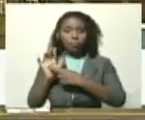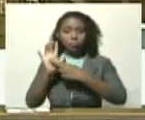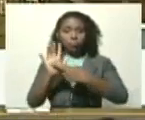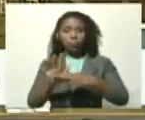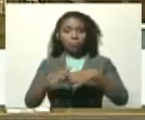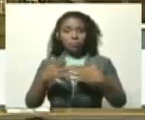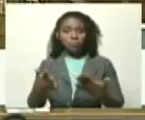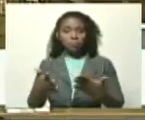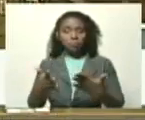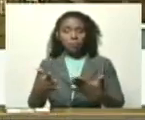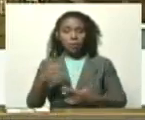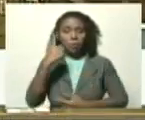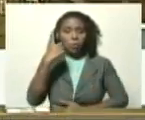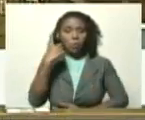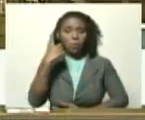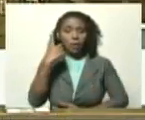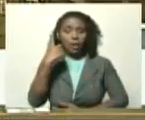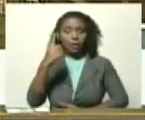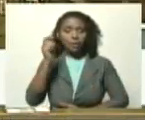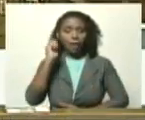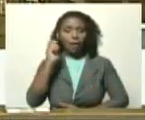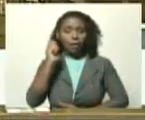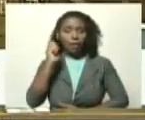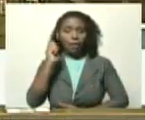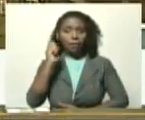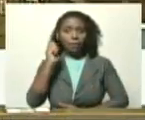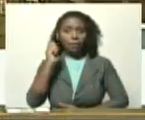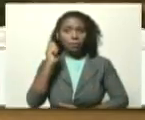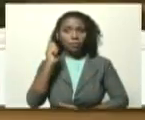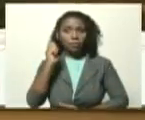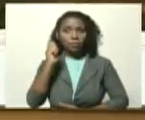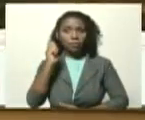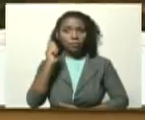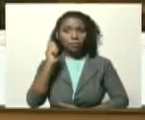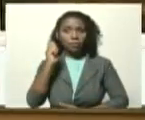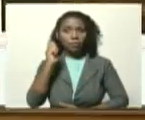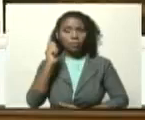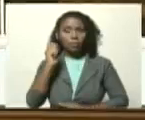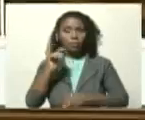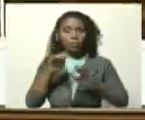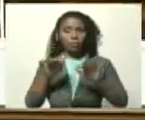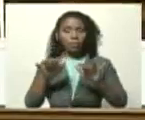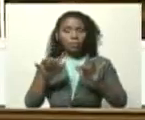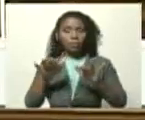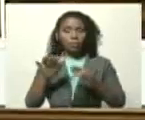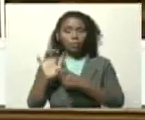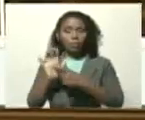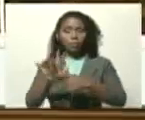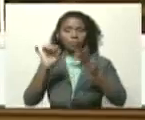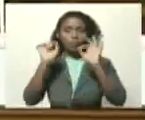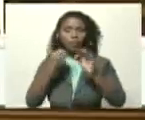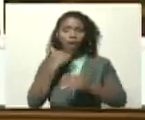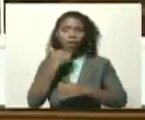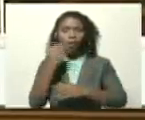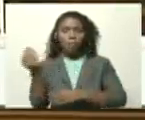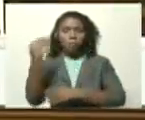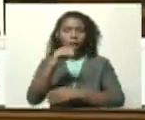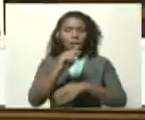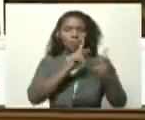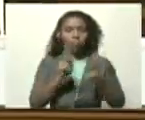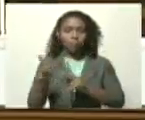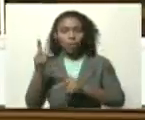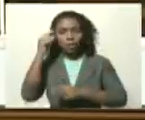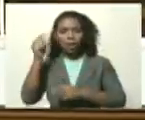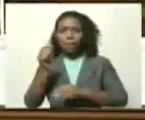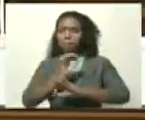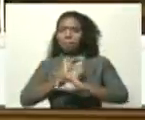que una de las tareas... Si vas a informar, si hay un punto adicional en el orden del día.